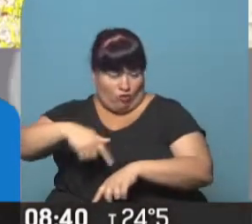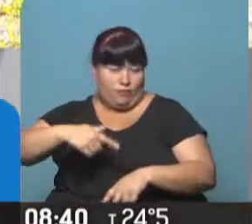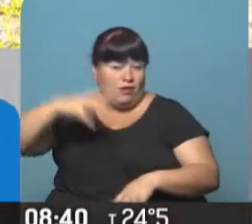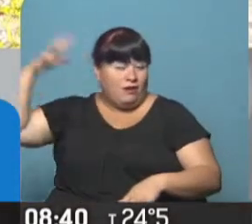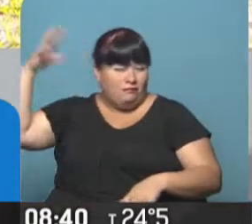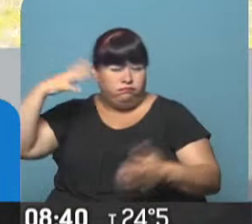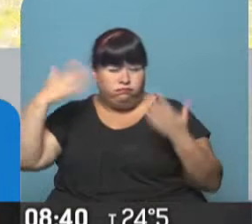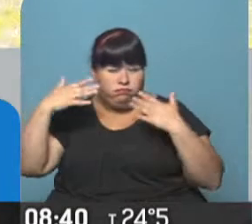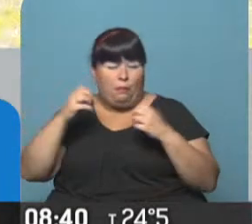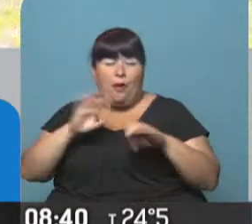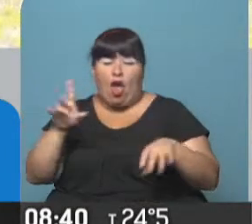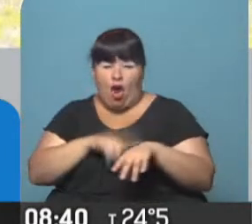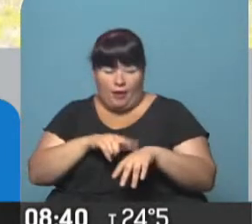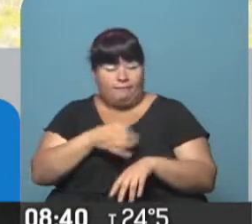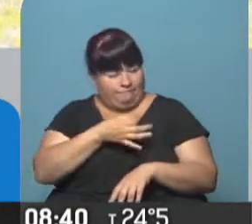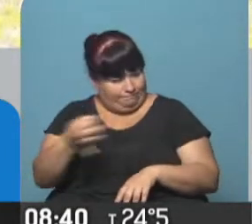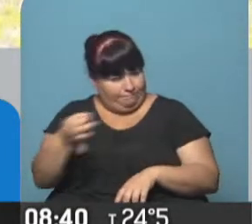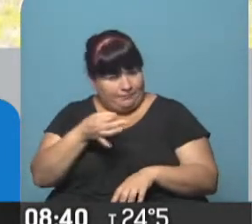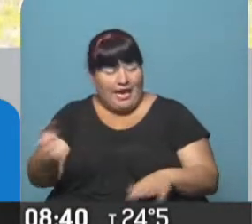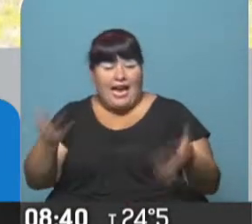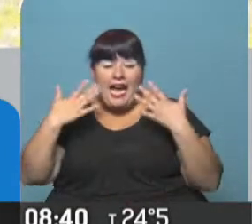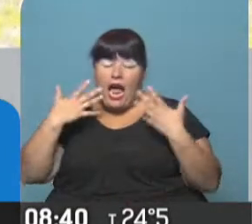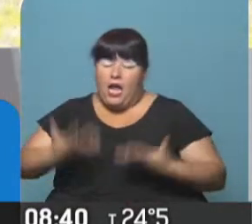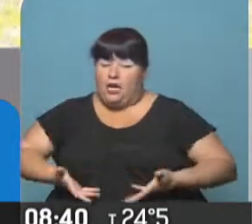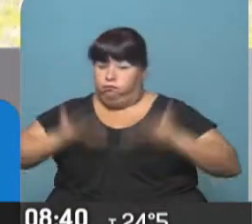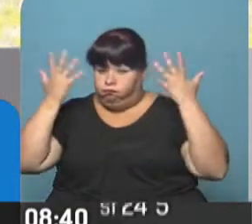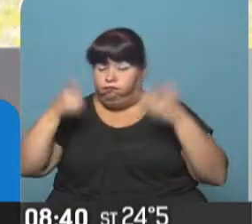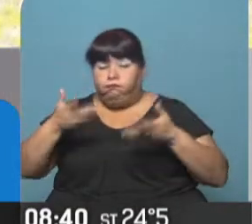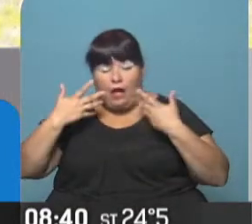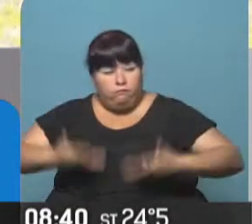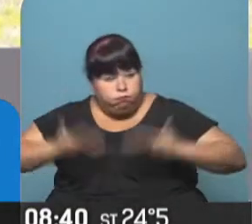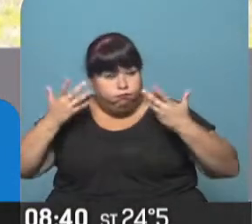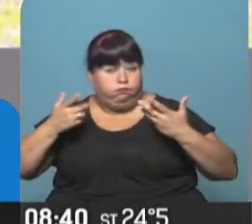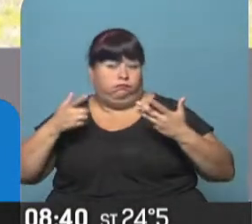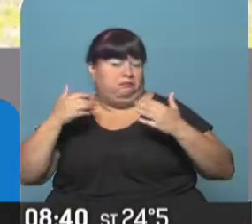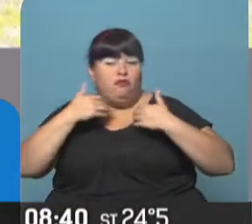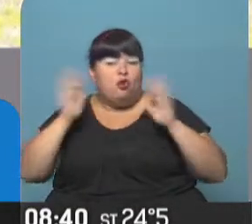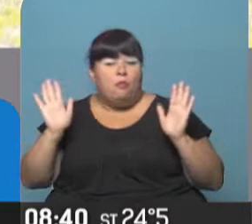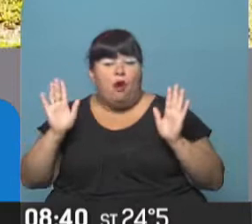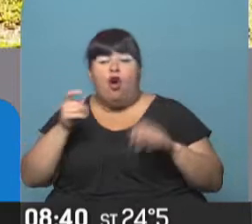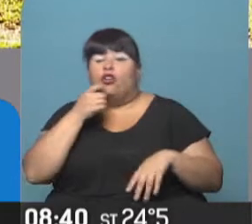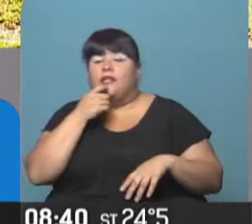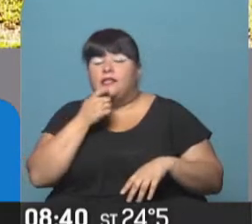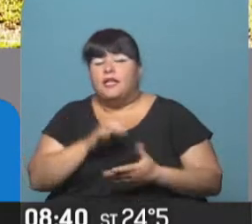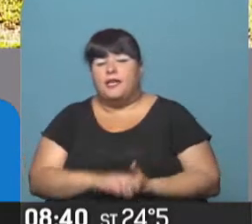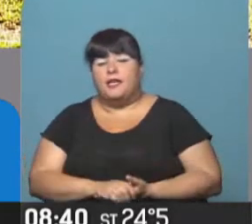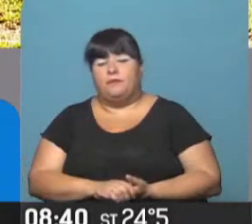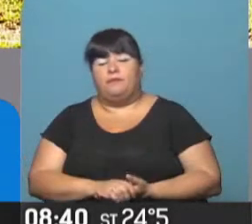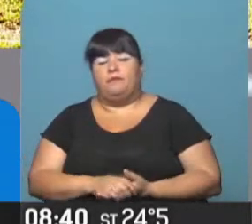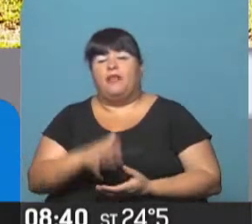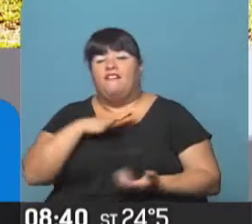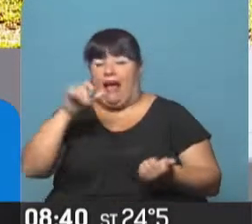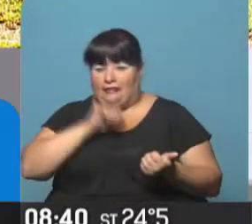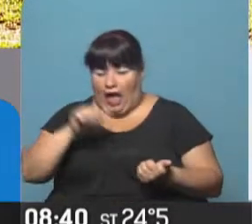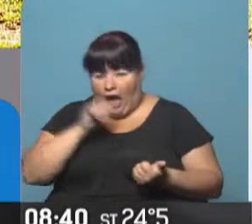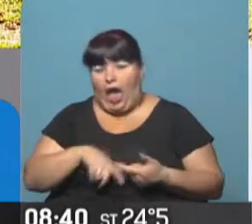golpe de calor. Y en los peores horarios. Efectivamente, el golpe de calor. En el golpe de calor, independientemente de la